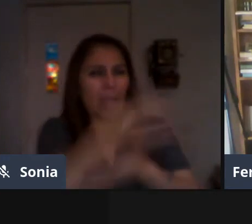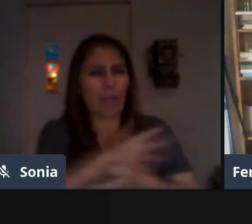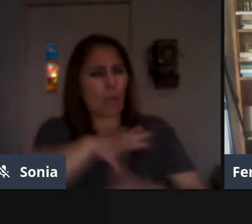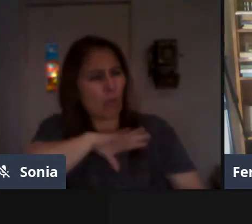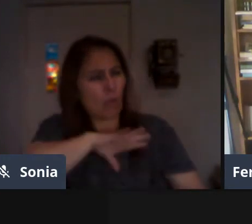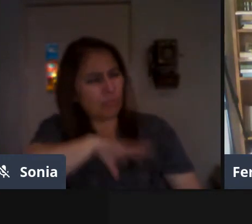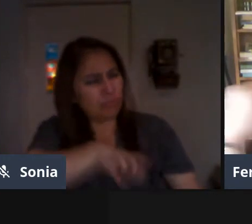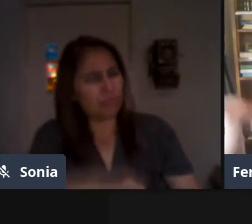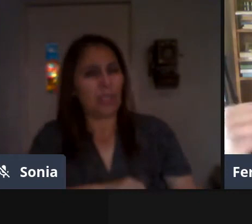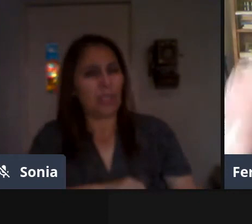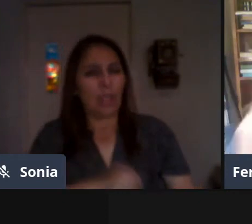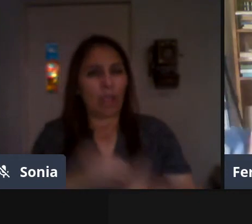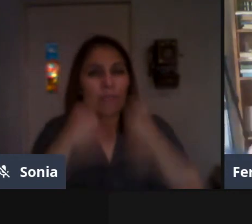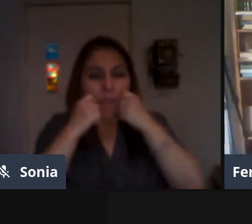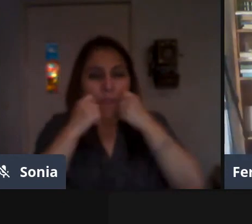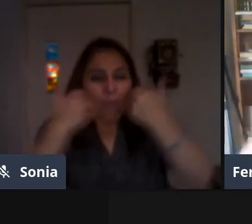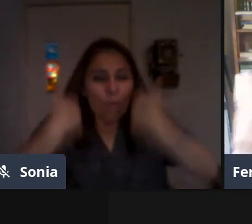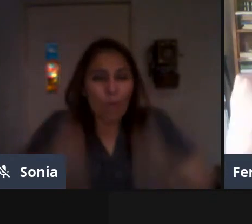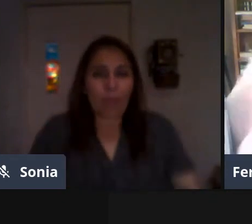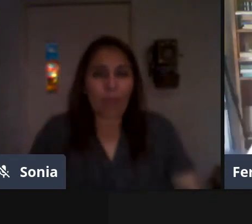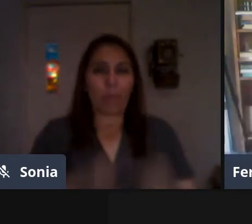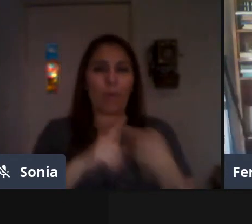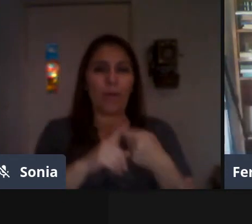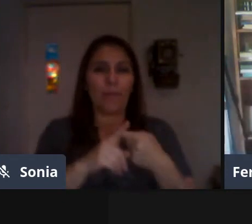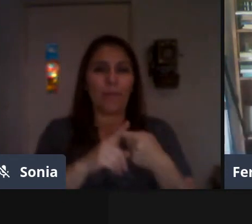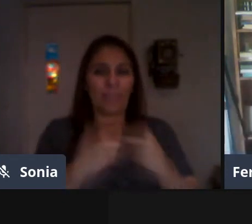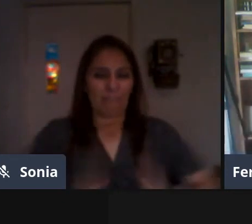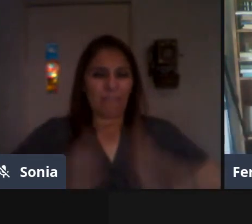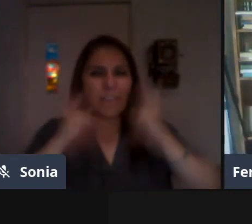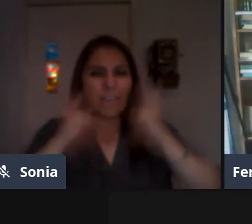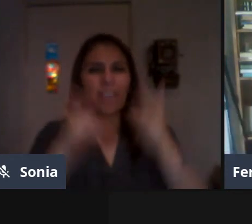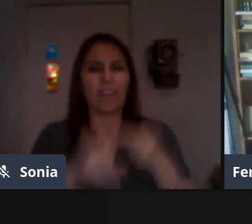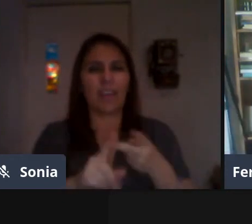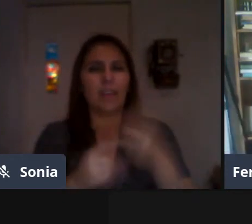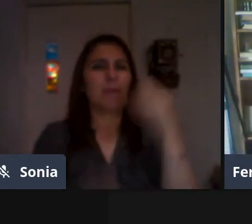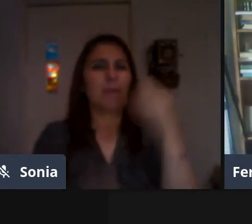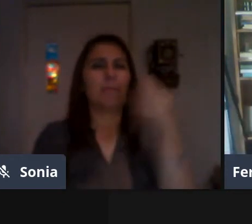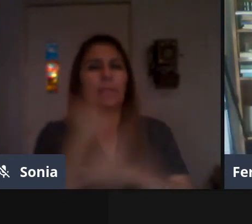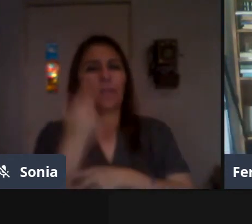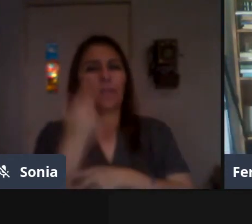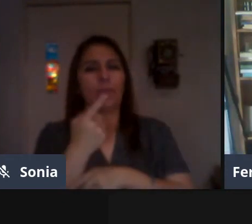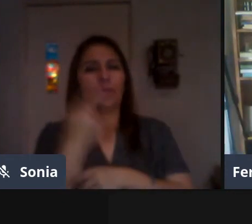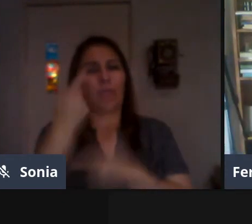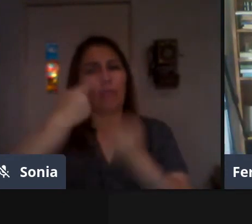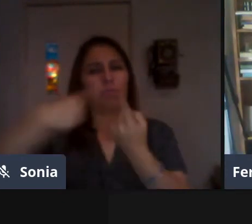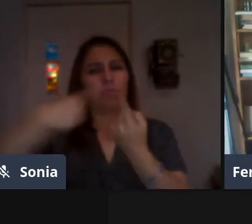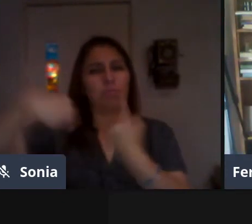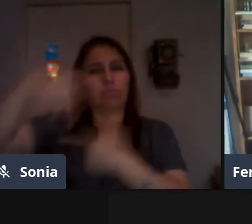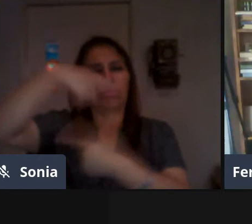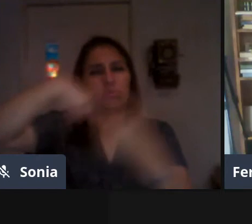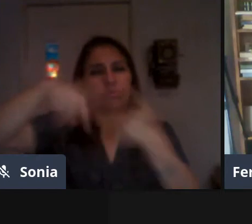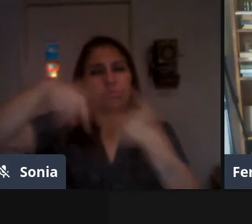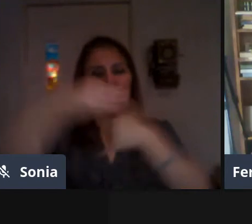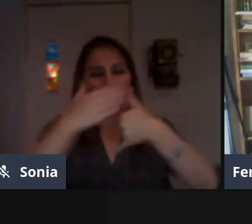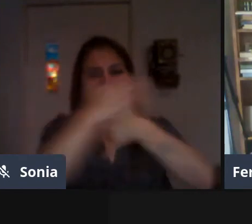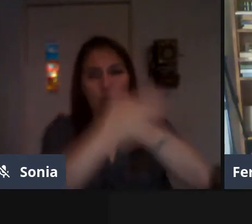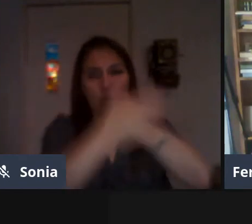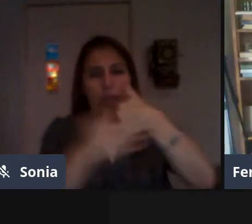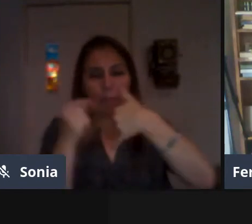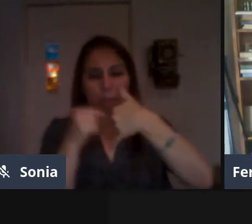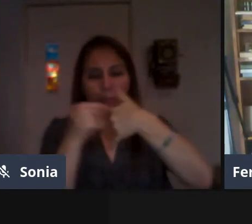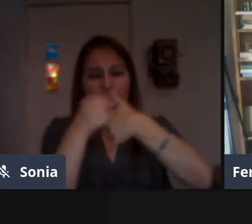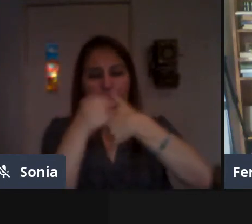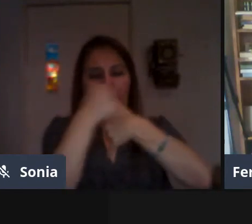existenciales además arrancamos a presentarlas en una gira nacional larguísima y ahí empiezas a sentir